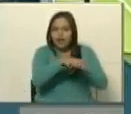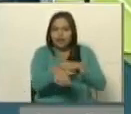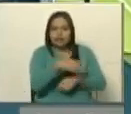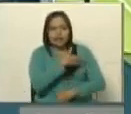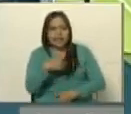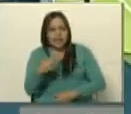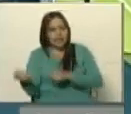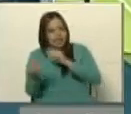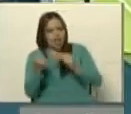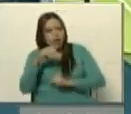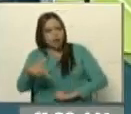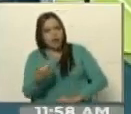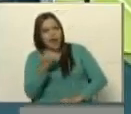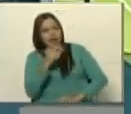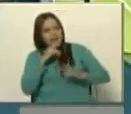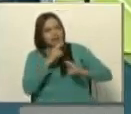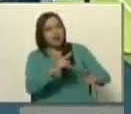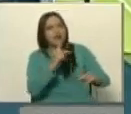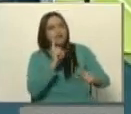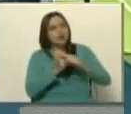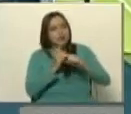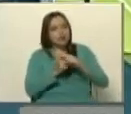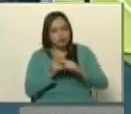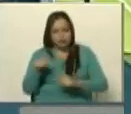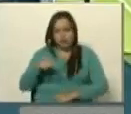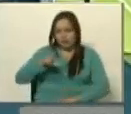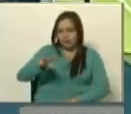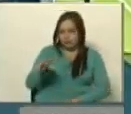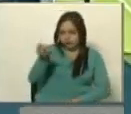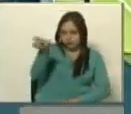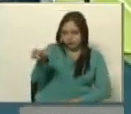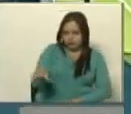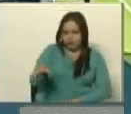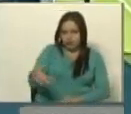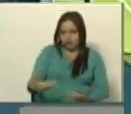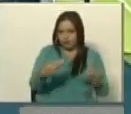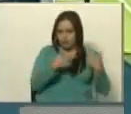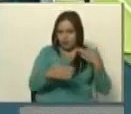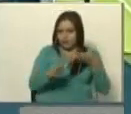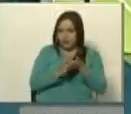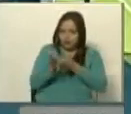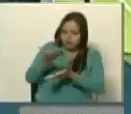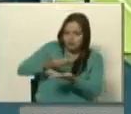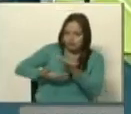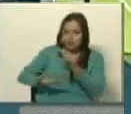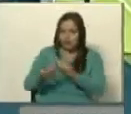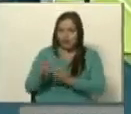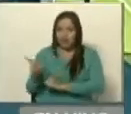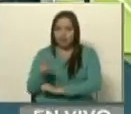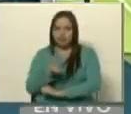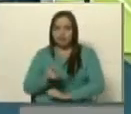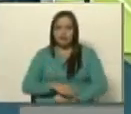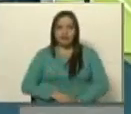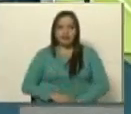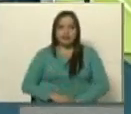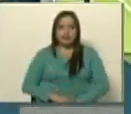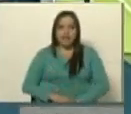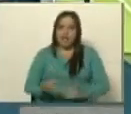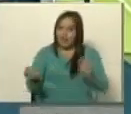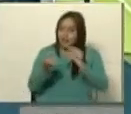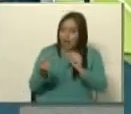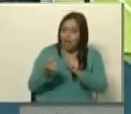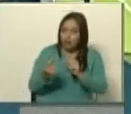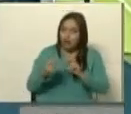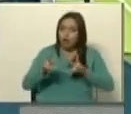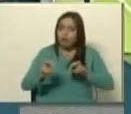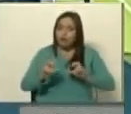este diálogo pueda dar resultados positivos. Le pregunto a usted, como autoridad de la diplomacia venezolana, a partir de este diálogo y de este nuevo